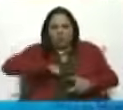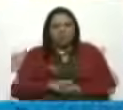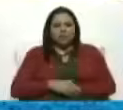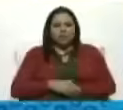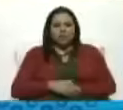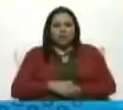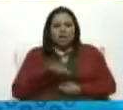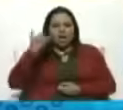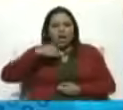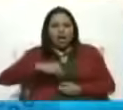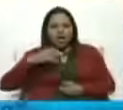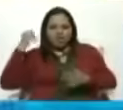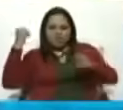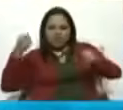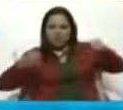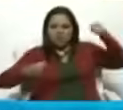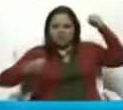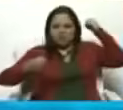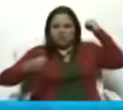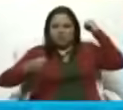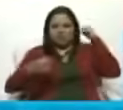A su jabalina.